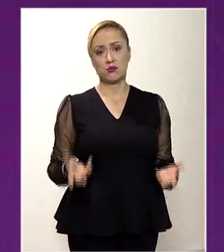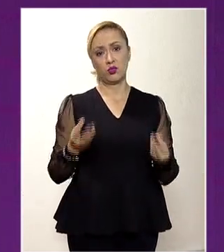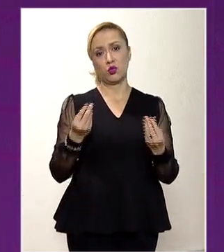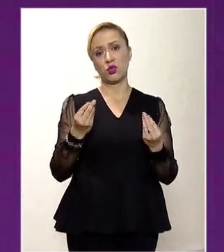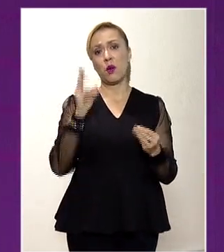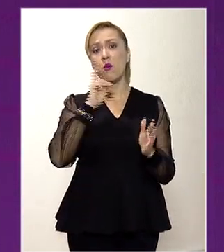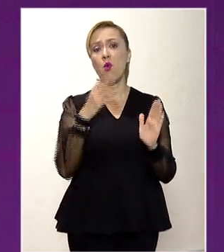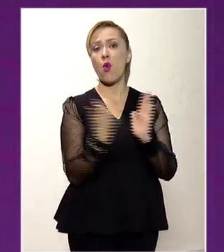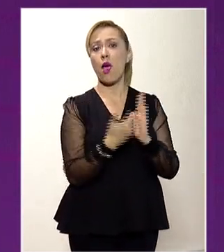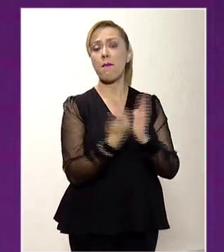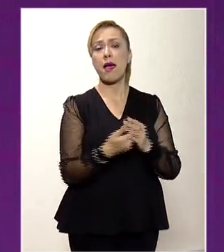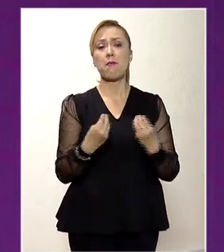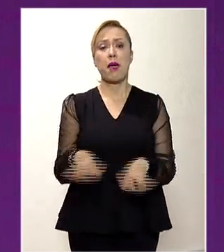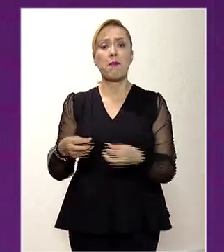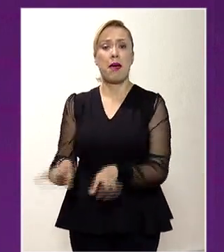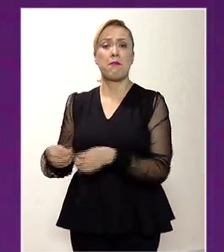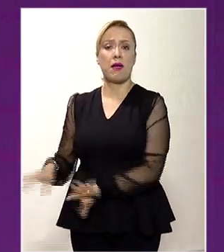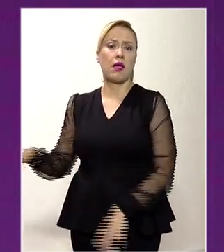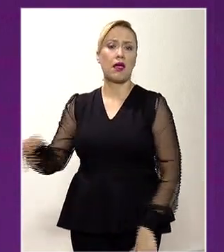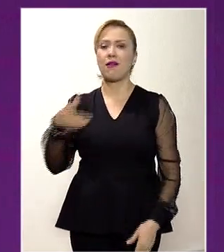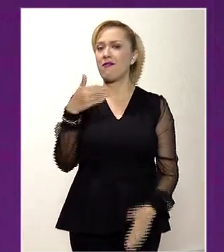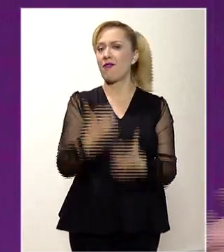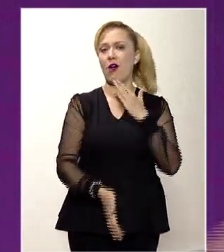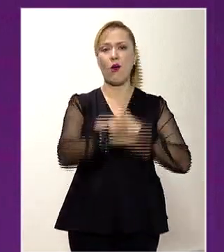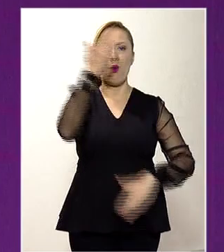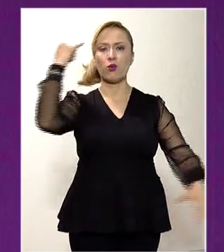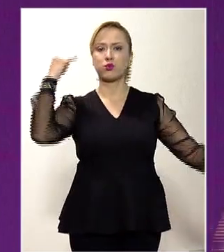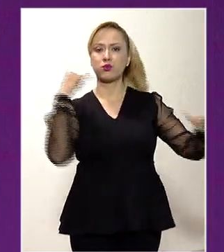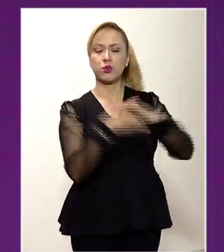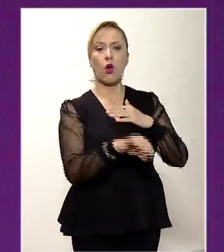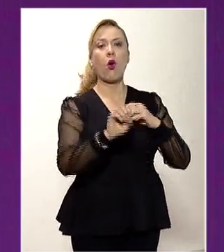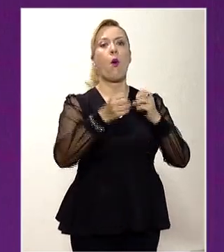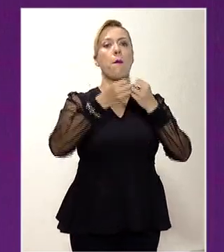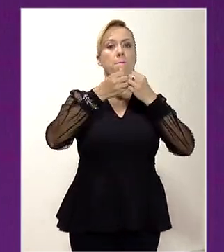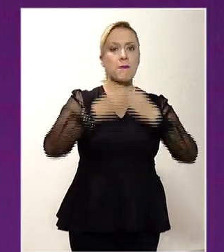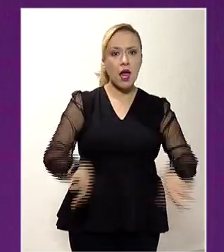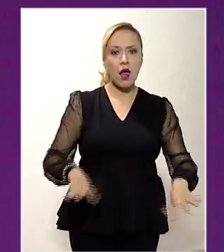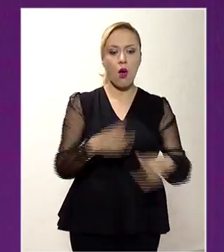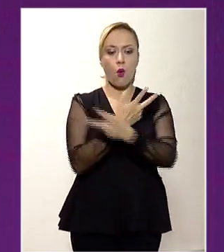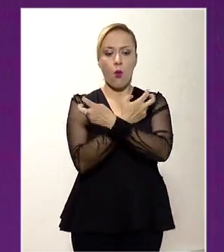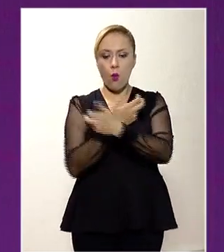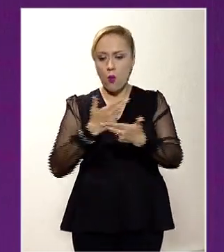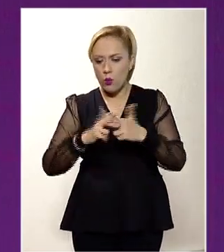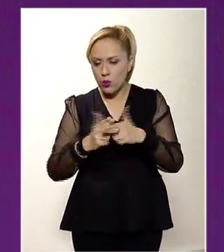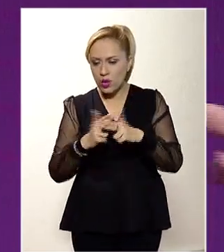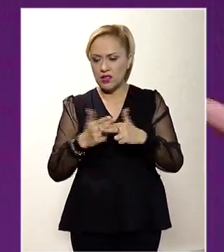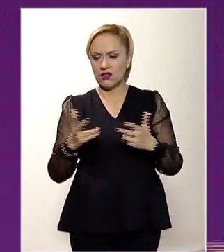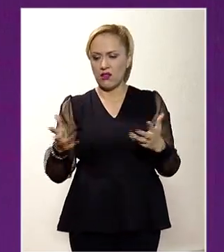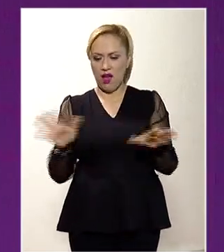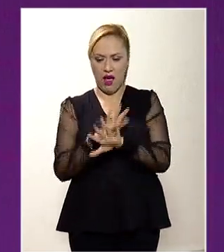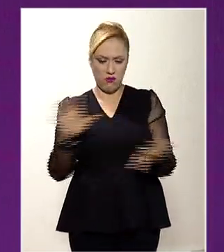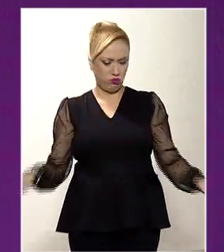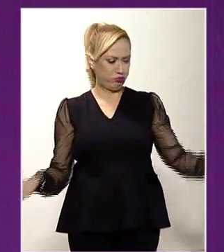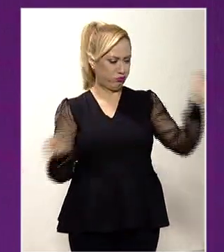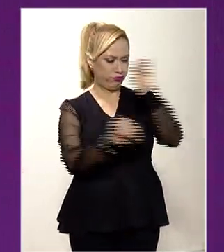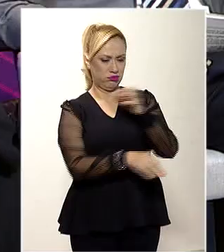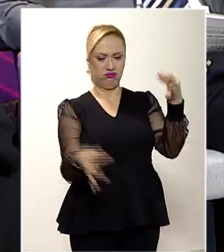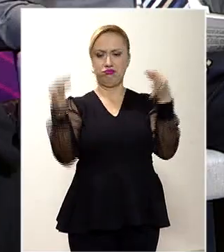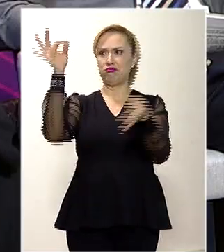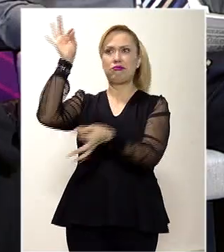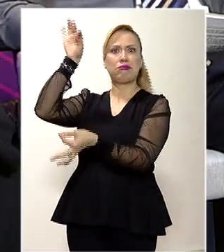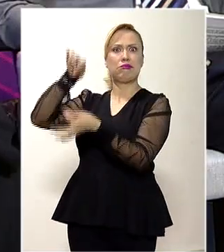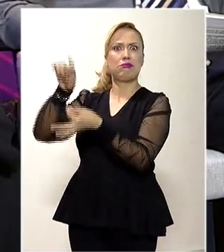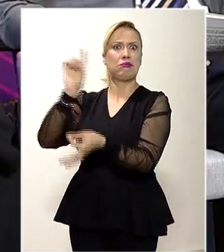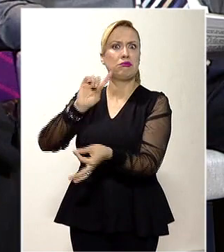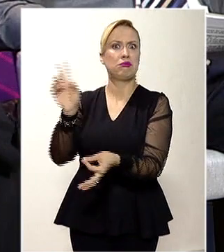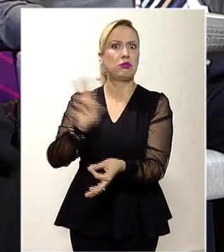prueba importantes, ¿no? Y se han perdido restos, y han intercambiado unos restos por otros. Entonces, el principio de participación significa que tienen que